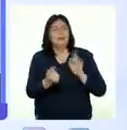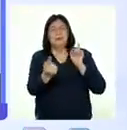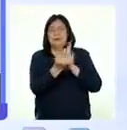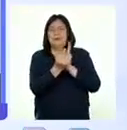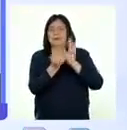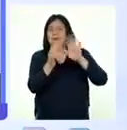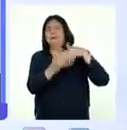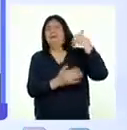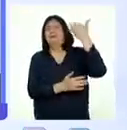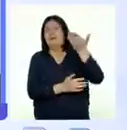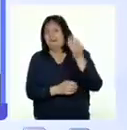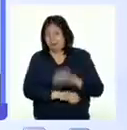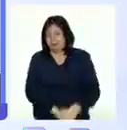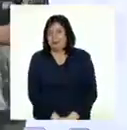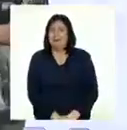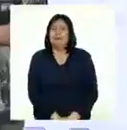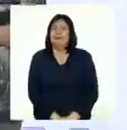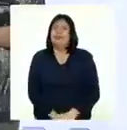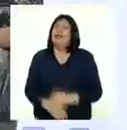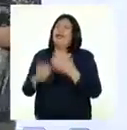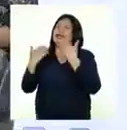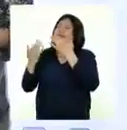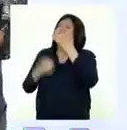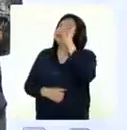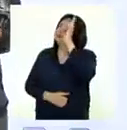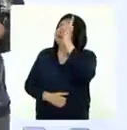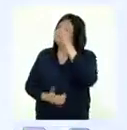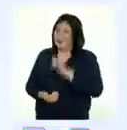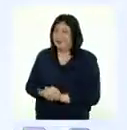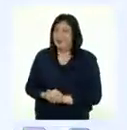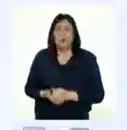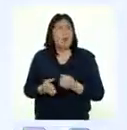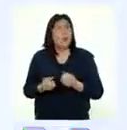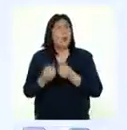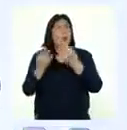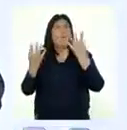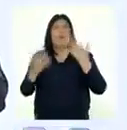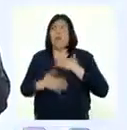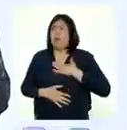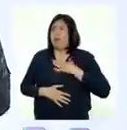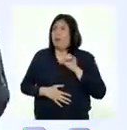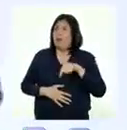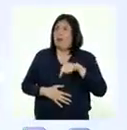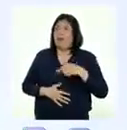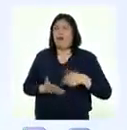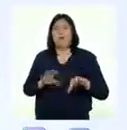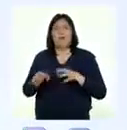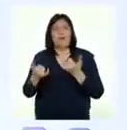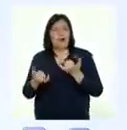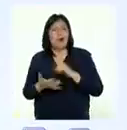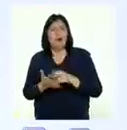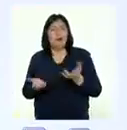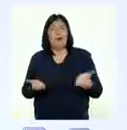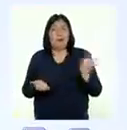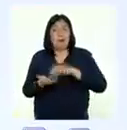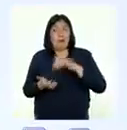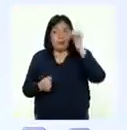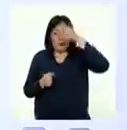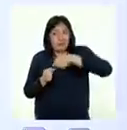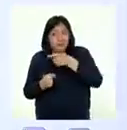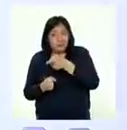Nos vemos en una próxima oportunidad. Gracias, profesora. ¿Cuánto he disfrutado esta actividad? ¿Hacemos un repaso